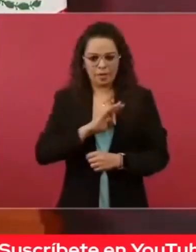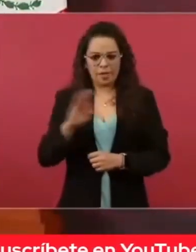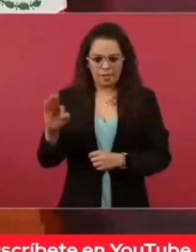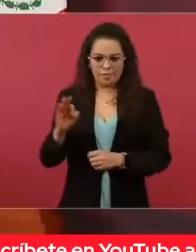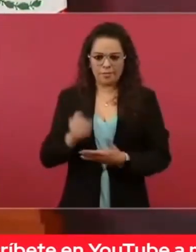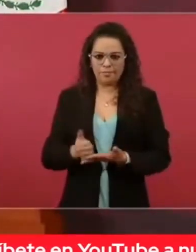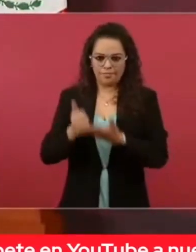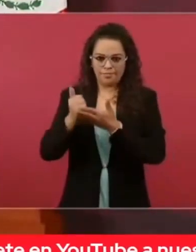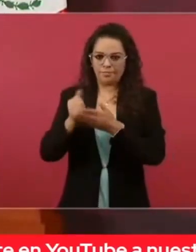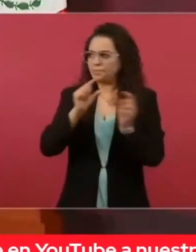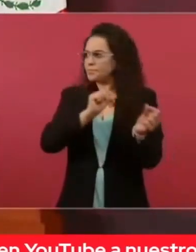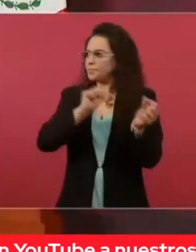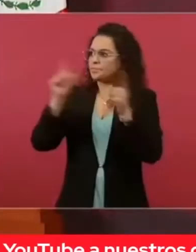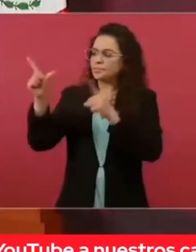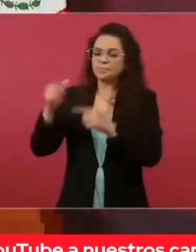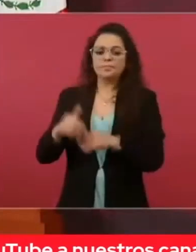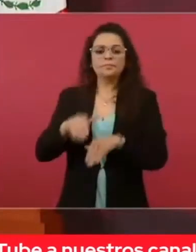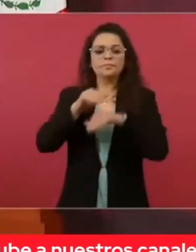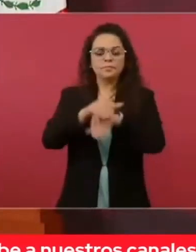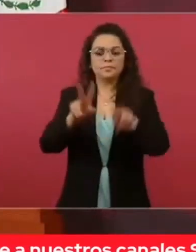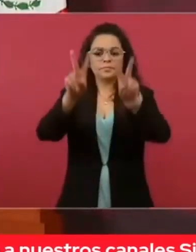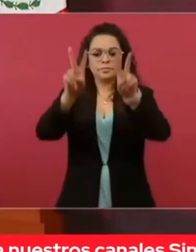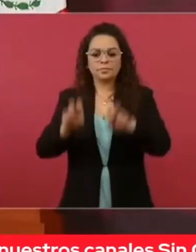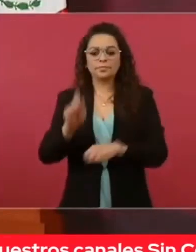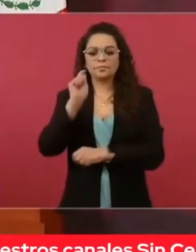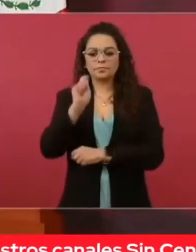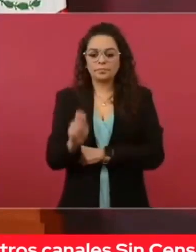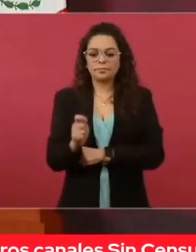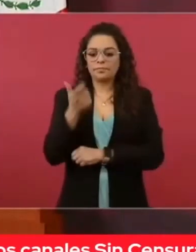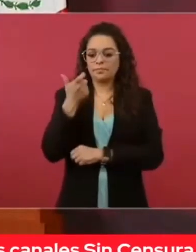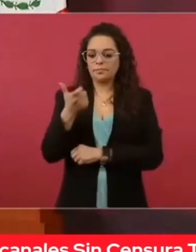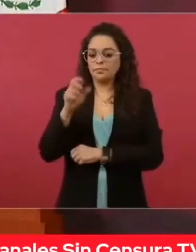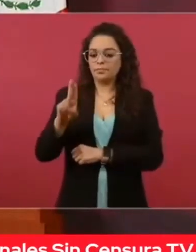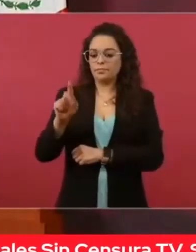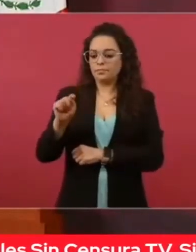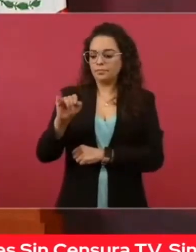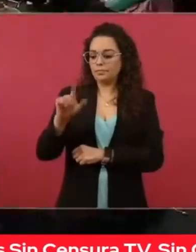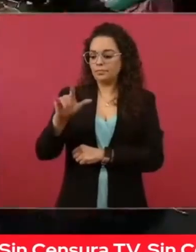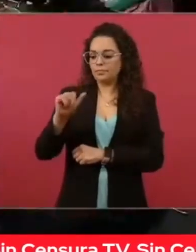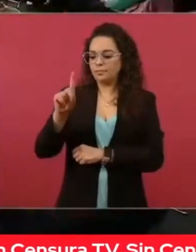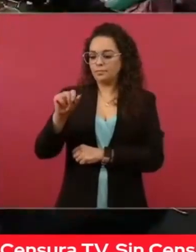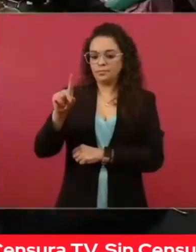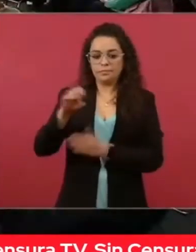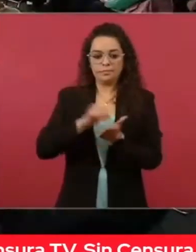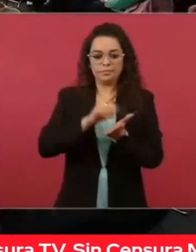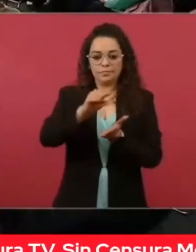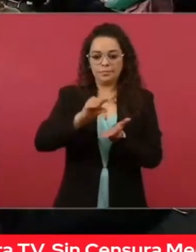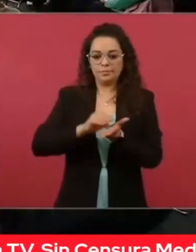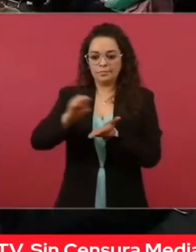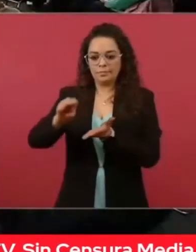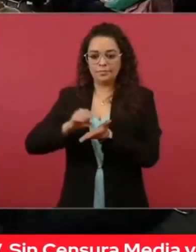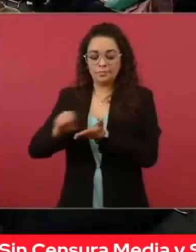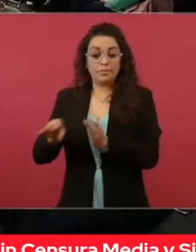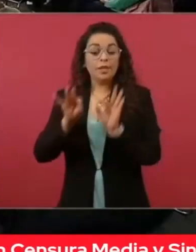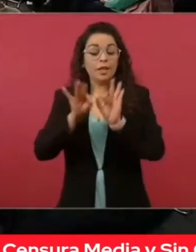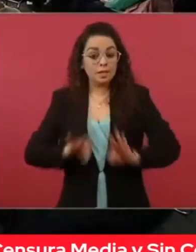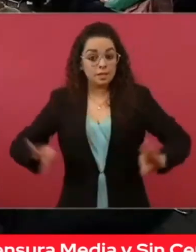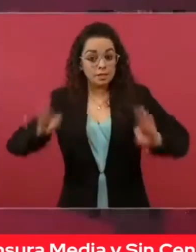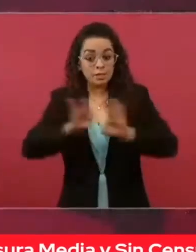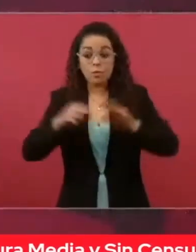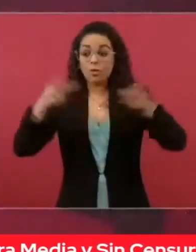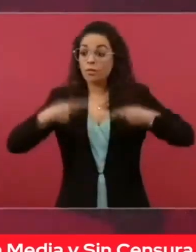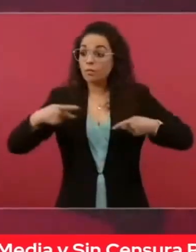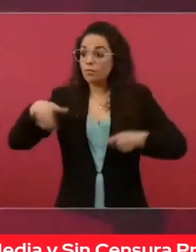lo del reparto de utilidades, porque eso es importante, me interesa, para que también los trabajadores